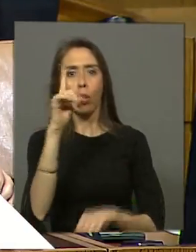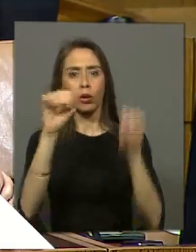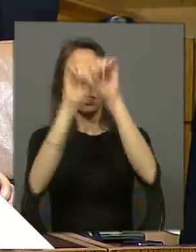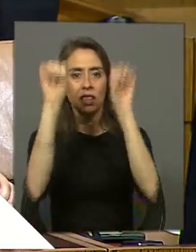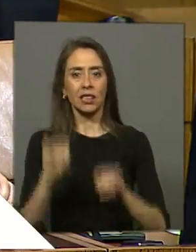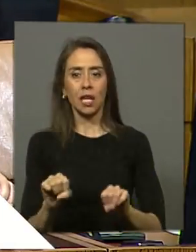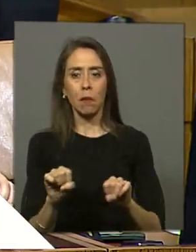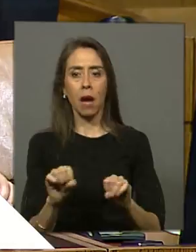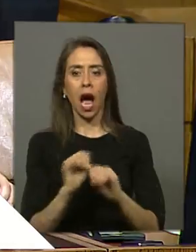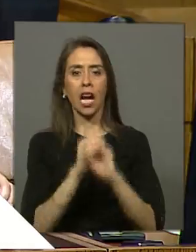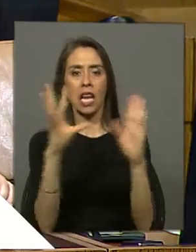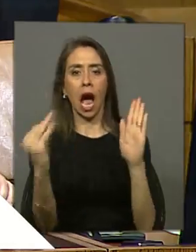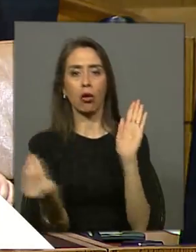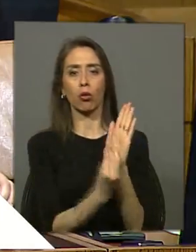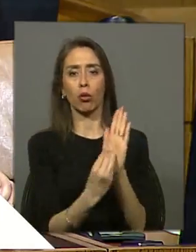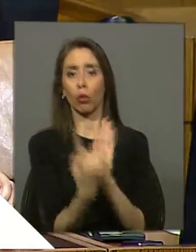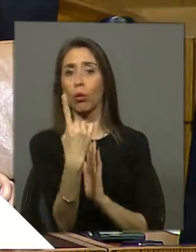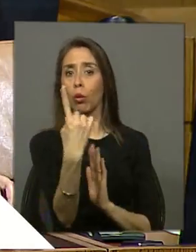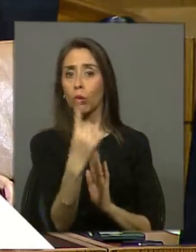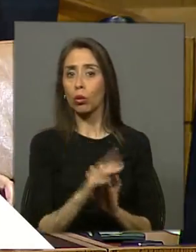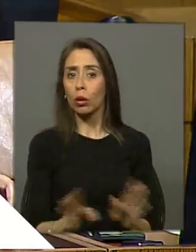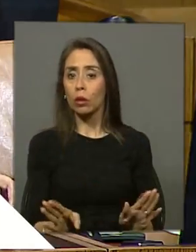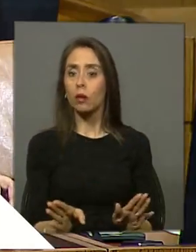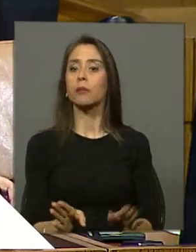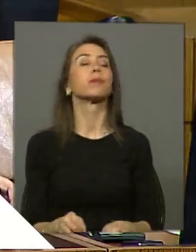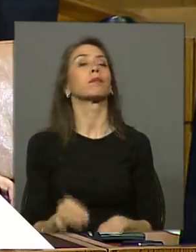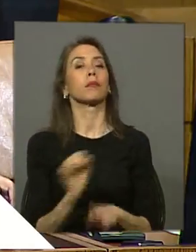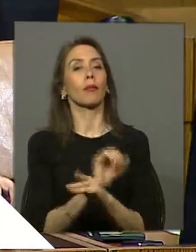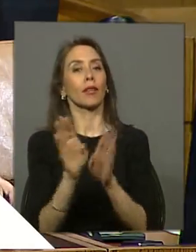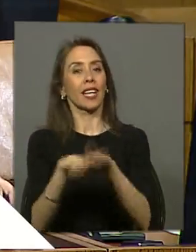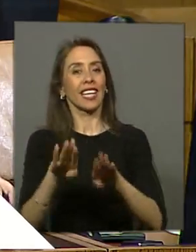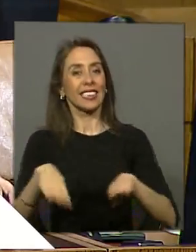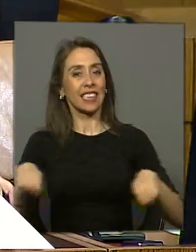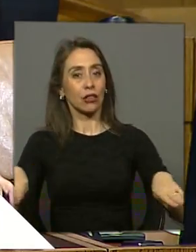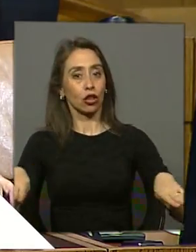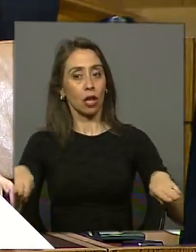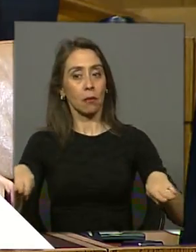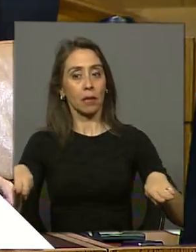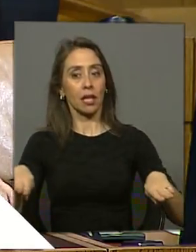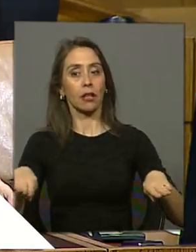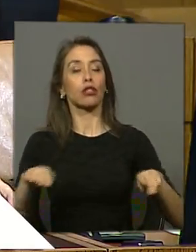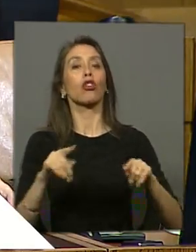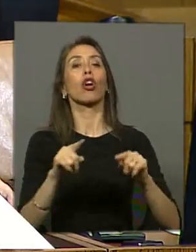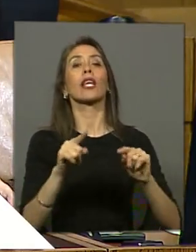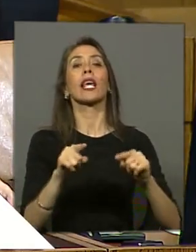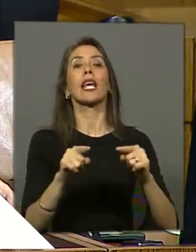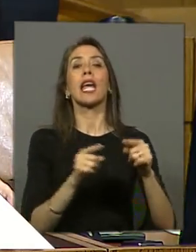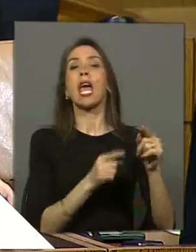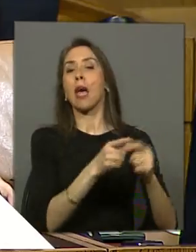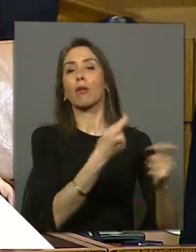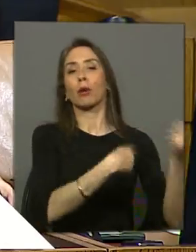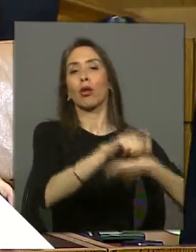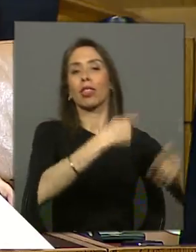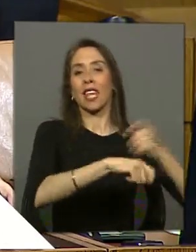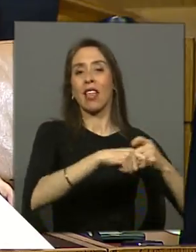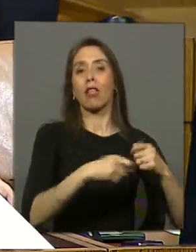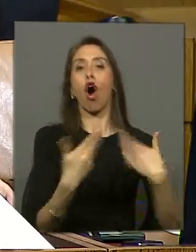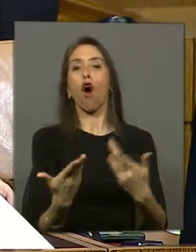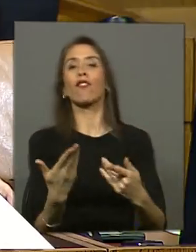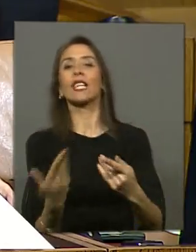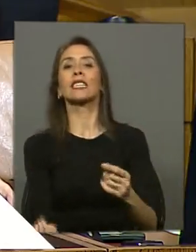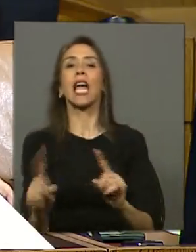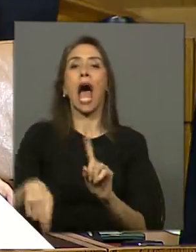hacerlo clarito y respecto de los estacionamientos que son un servicio accesorio vale decir